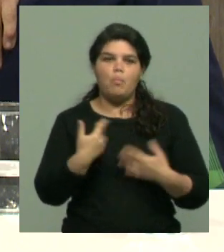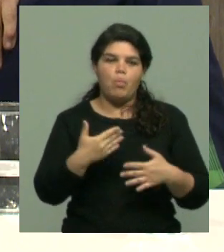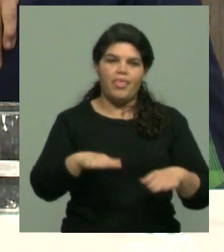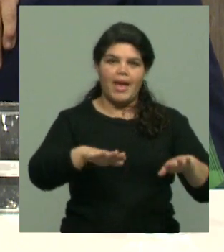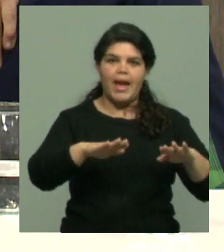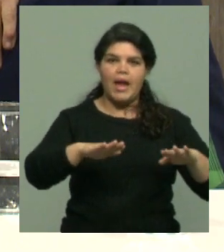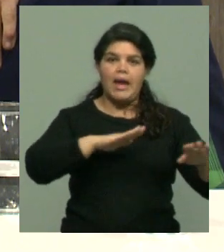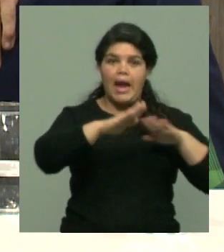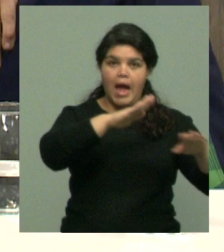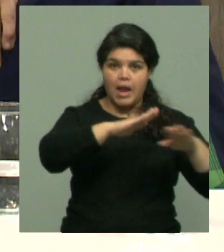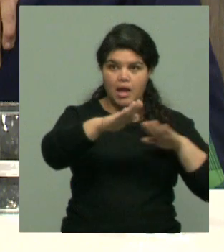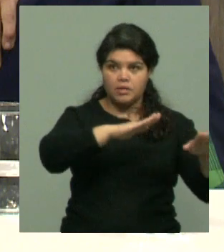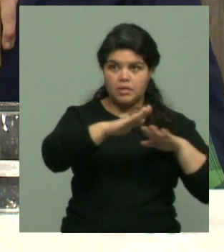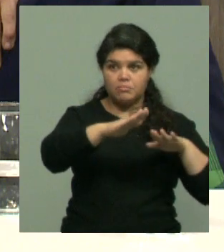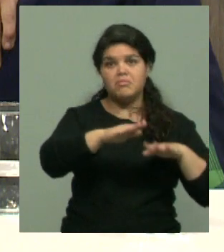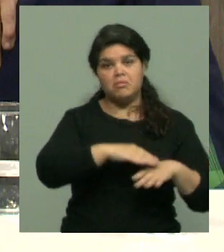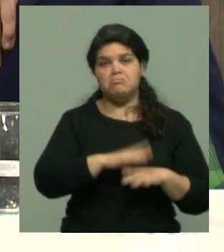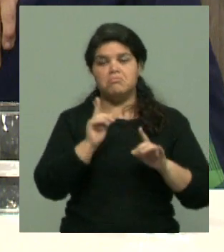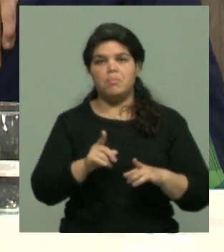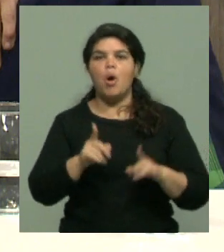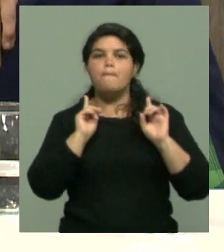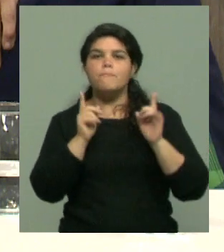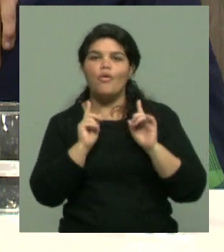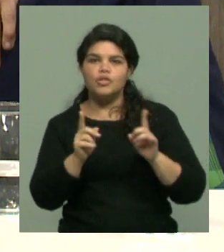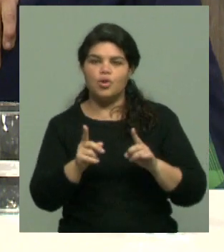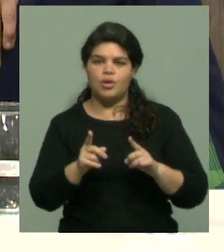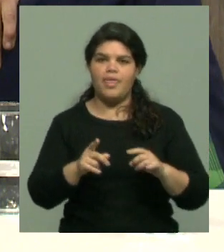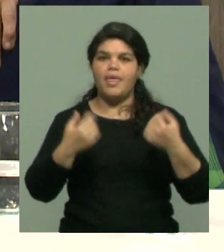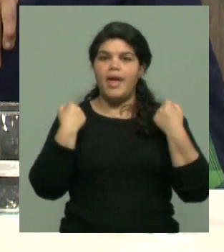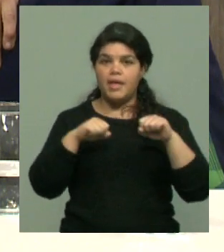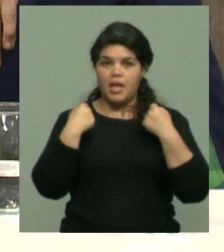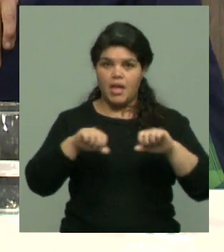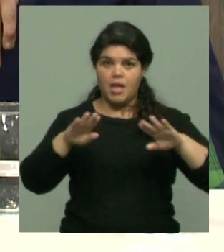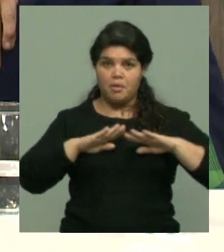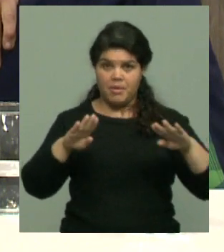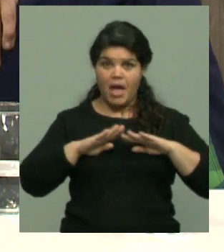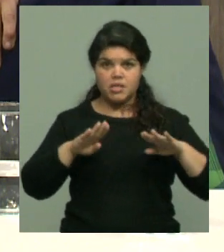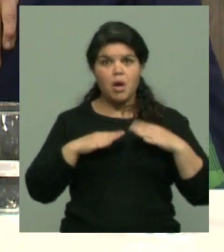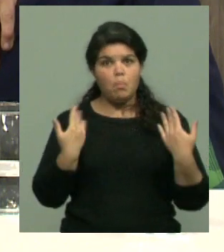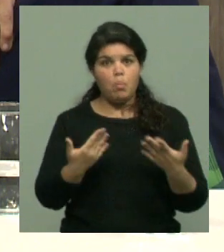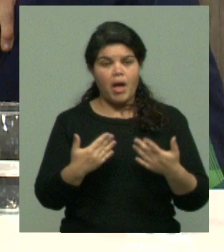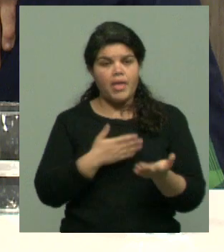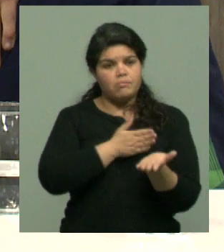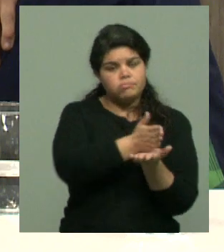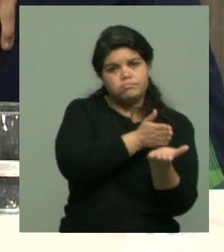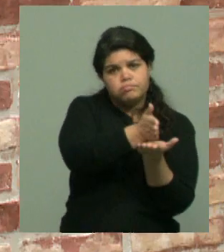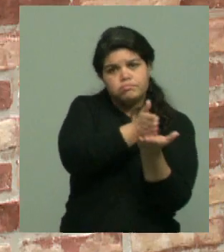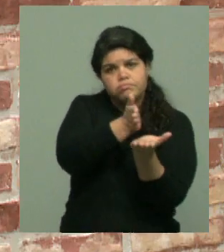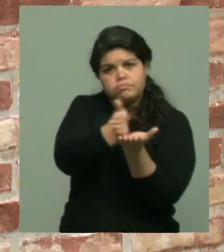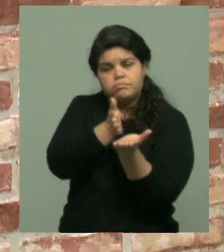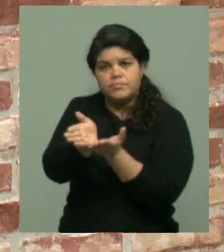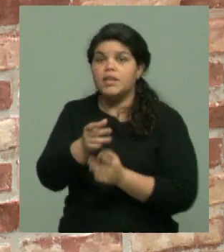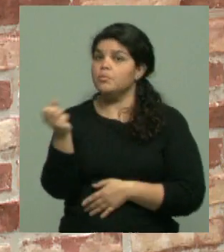los profesores de educación física obviamente están preparados para esto, pero el club también tiene la posibilidad. Bueno, es importante eso, ¿no? Que los